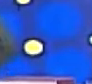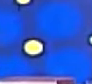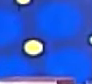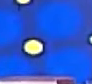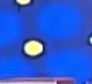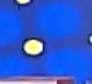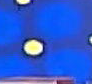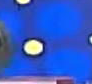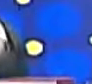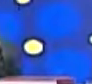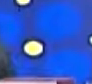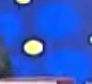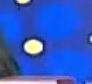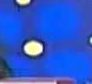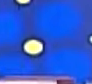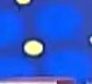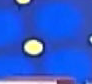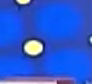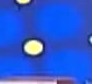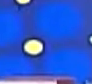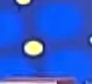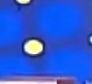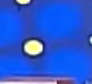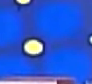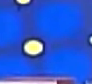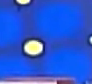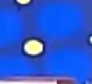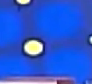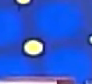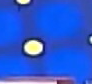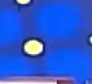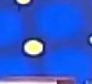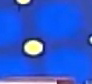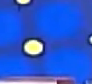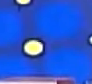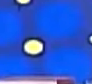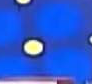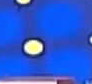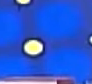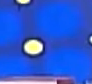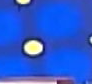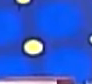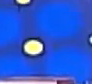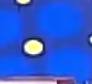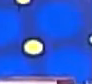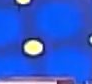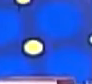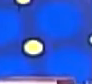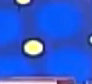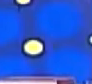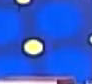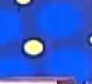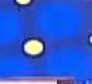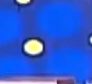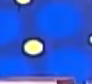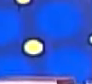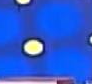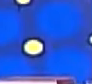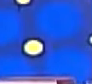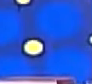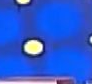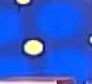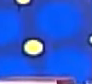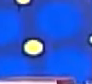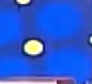este certificado del día de hoy, con los resultados oficiales, se da inicio a una